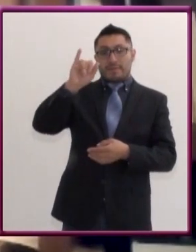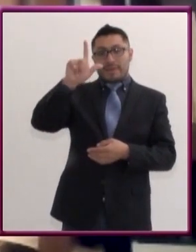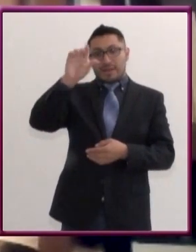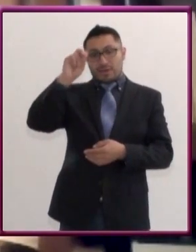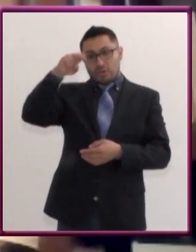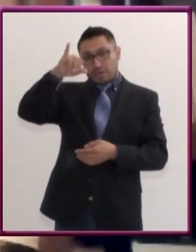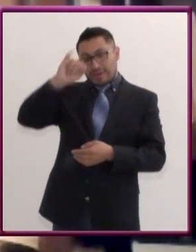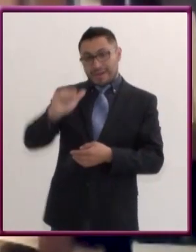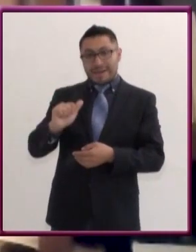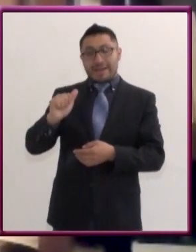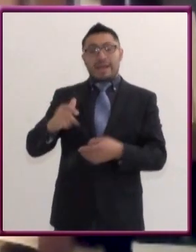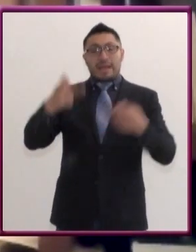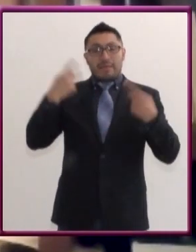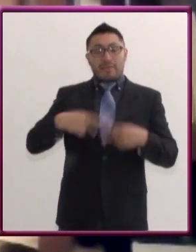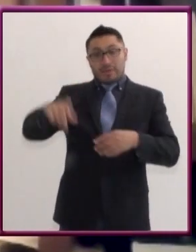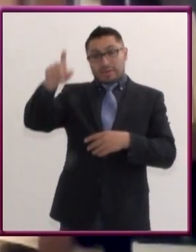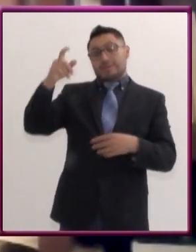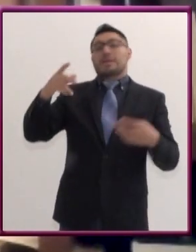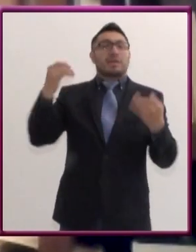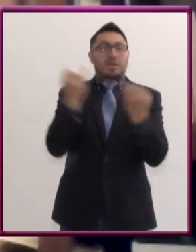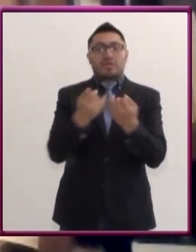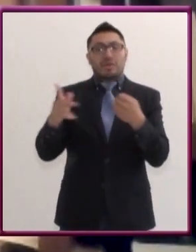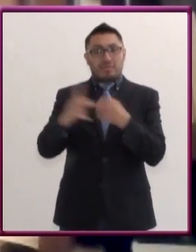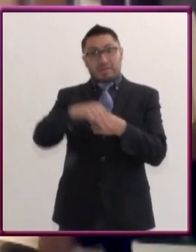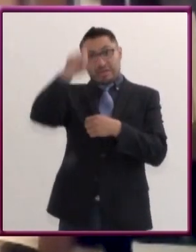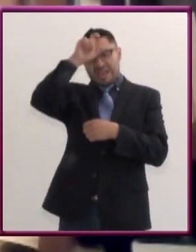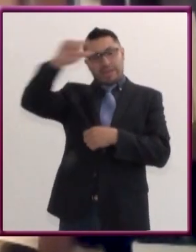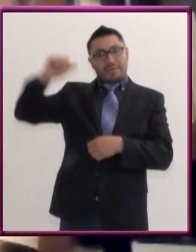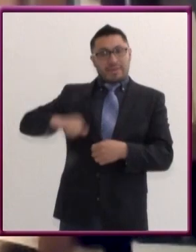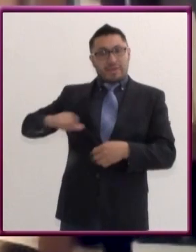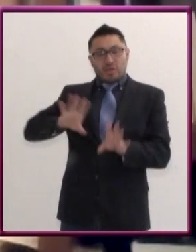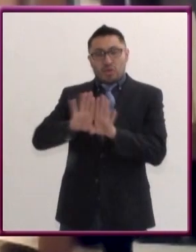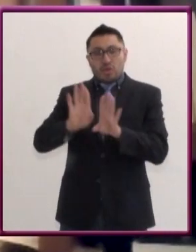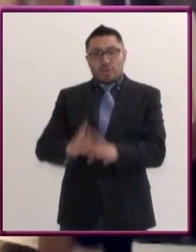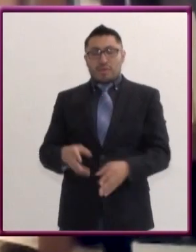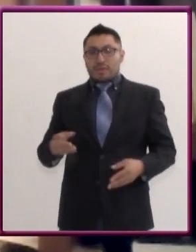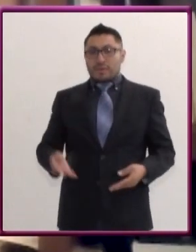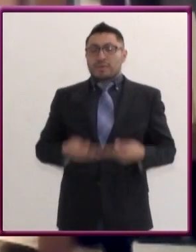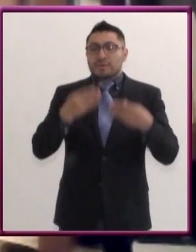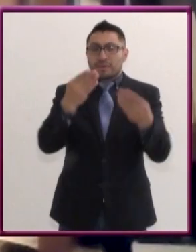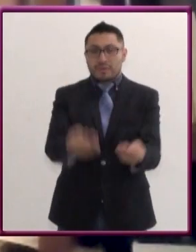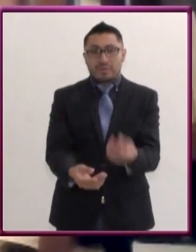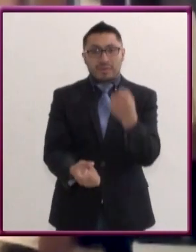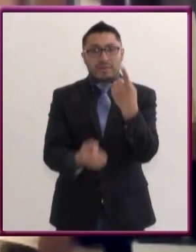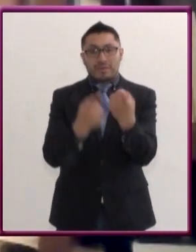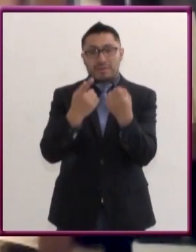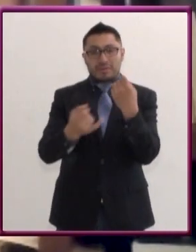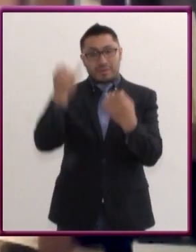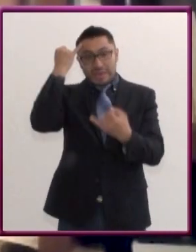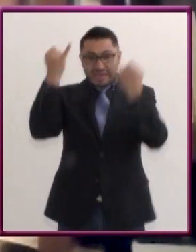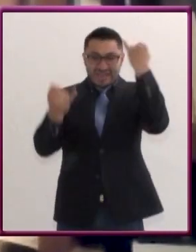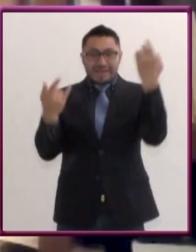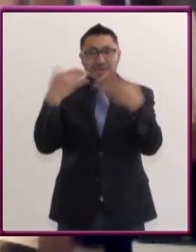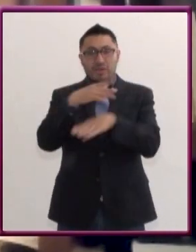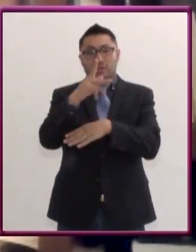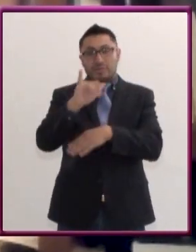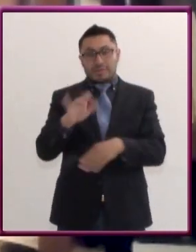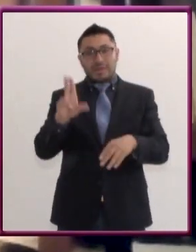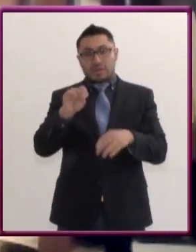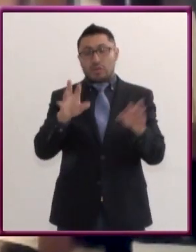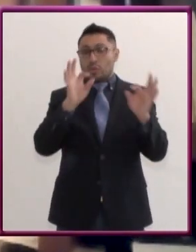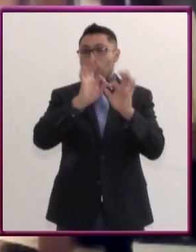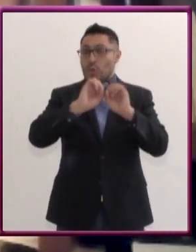los egipcios dieron cuenta ya de algunas ideas sobre pi, no de